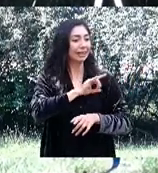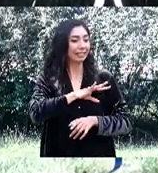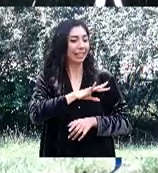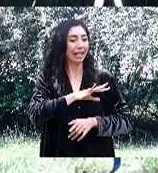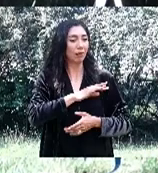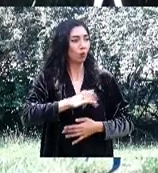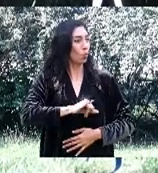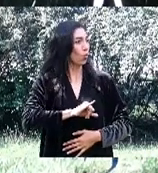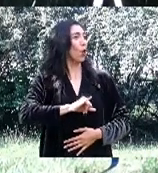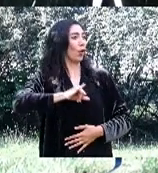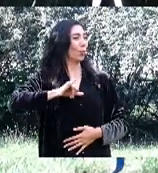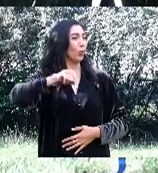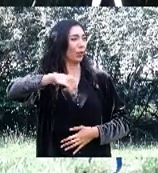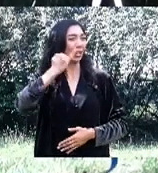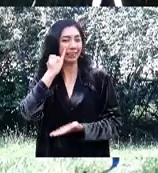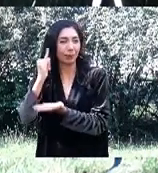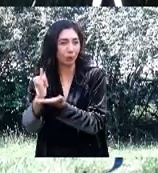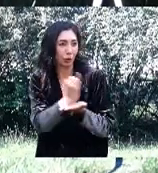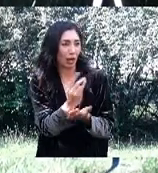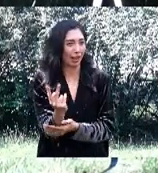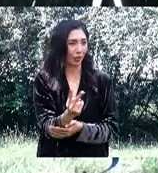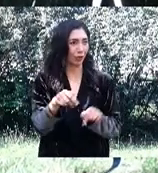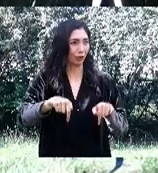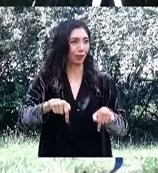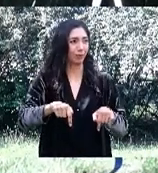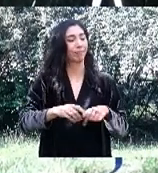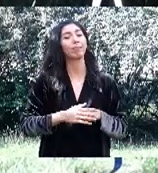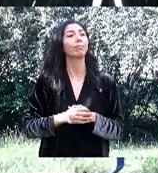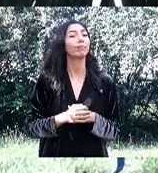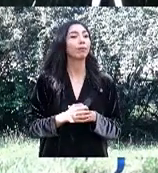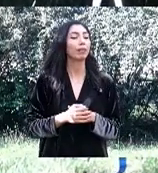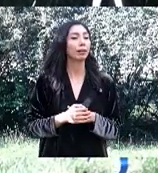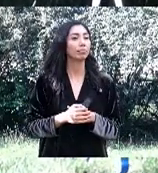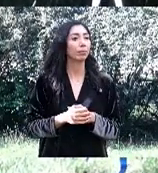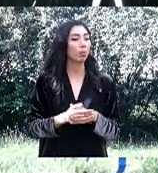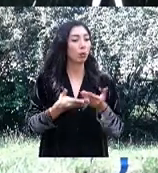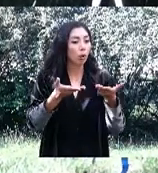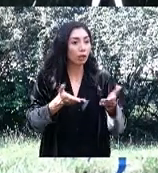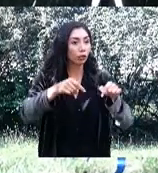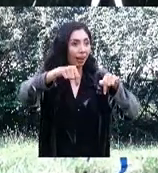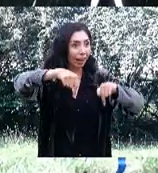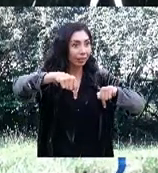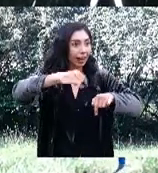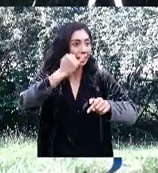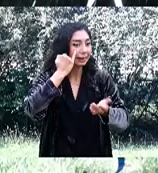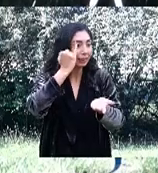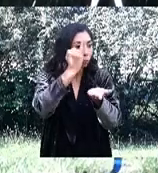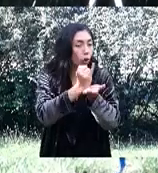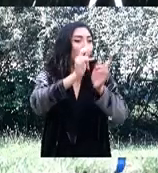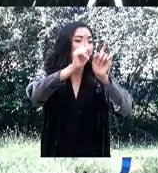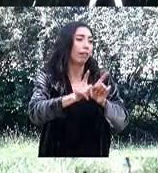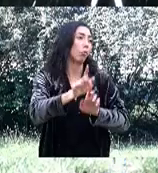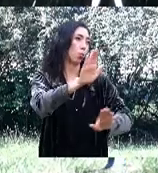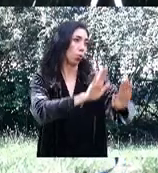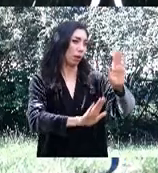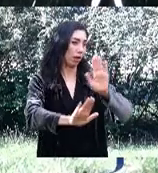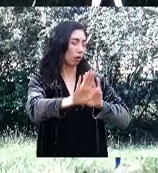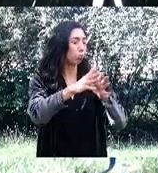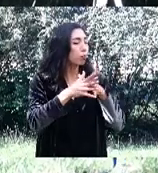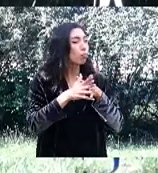cierto e y y por lo tanto es eh una institución que hay que cuidar